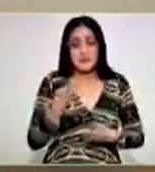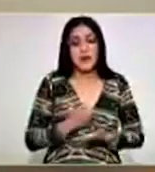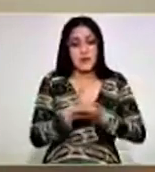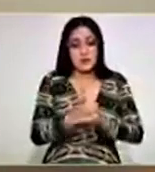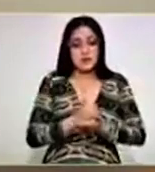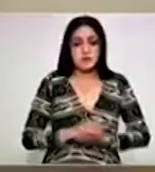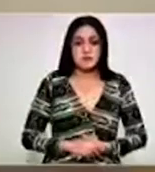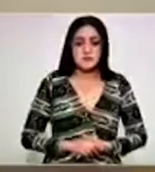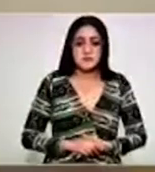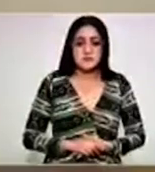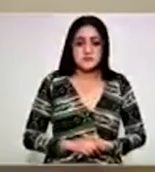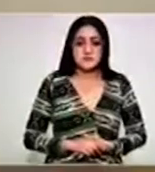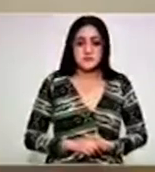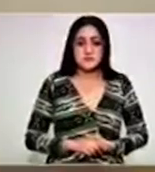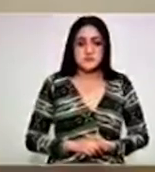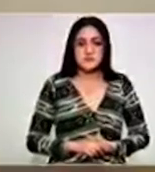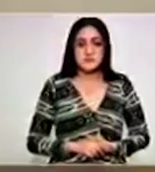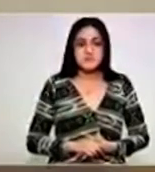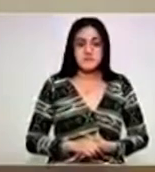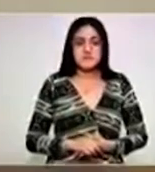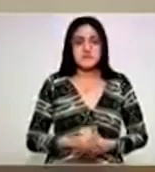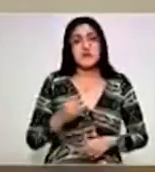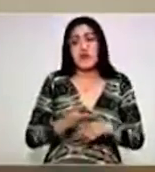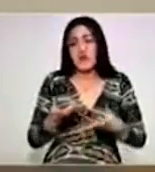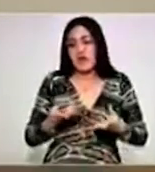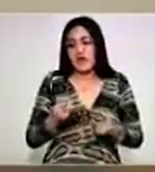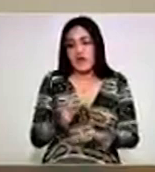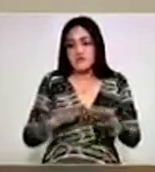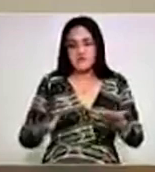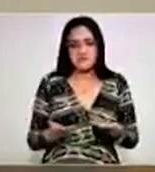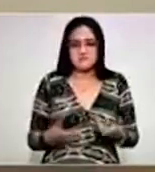pueblo. Y no hay que acabárselo.